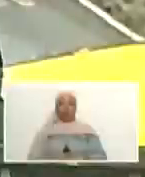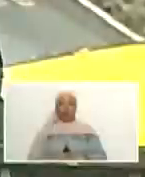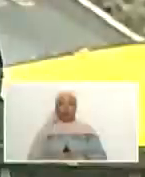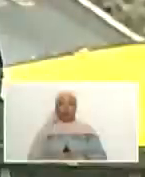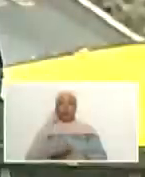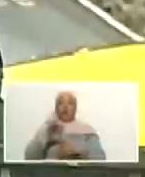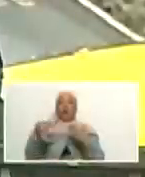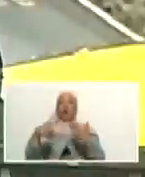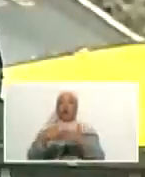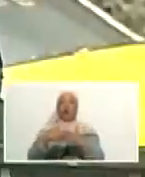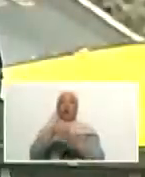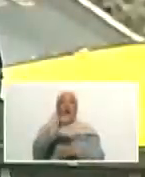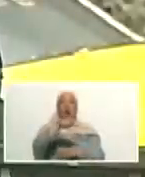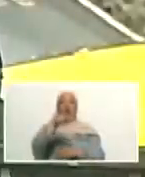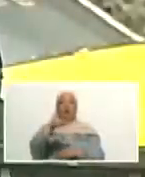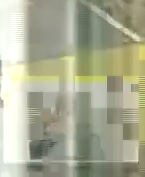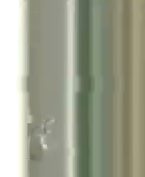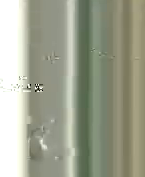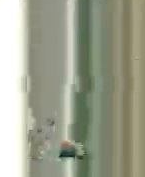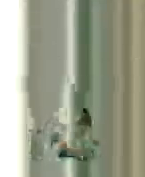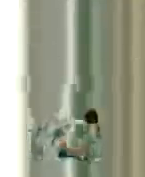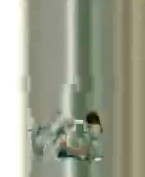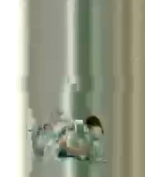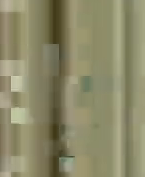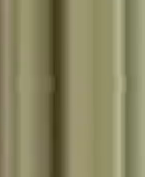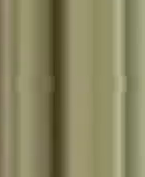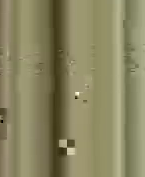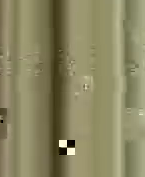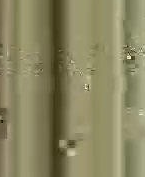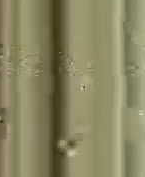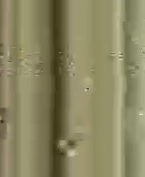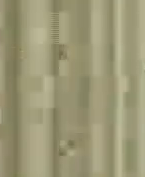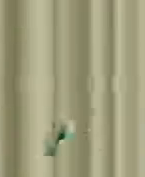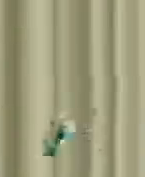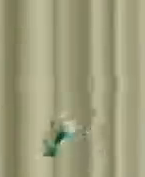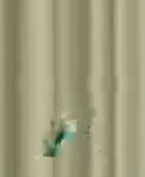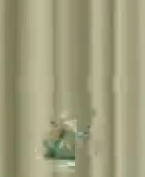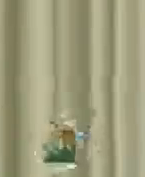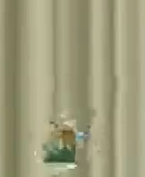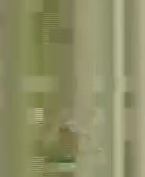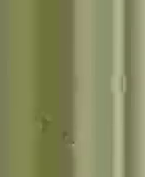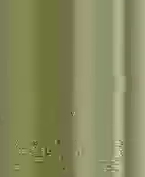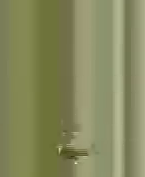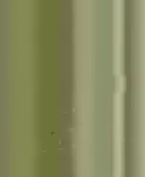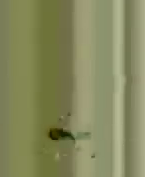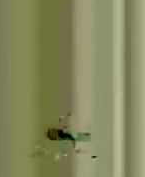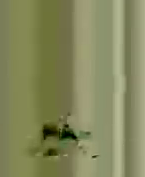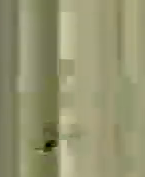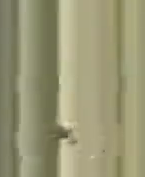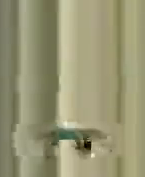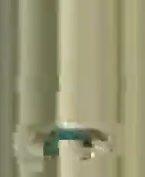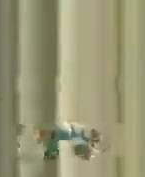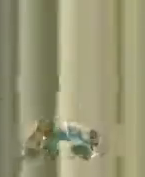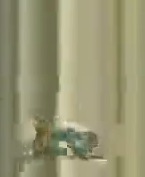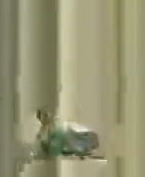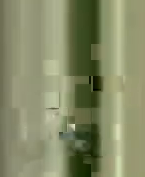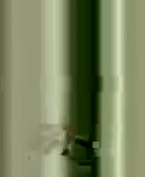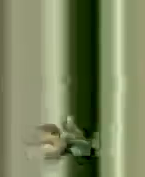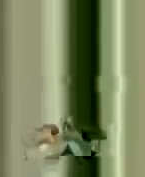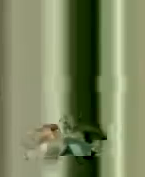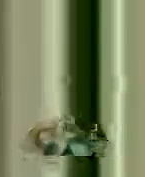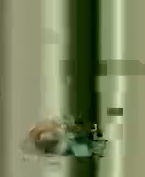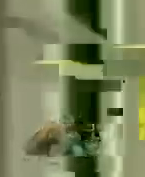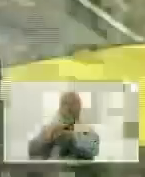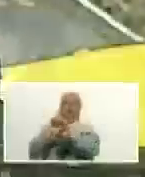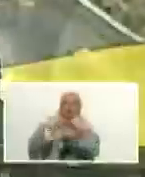todos los comandantes de regiones, comandantes de zonas operativas de defensa integral, comandantes de áreas de defensa integral,